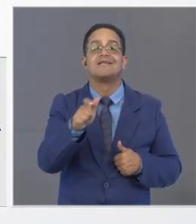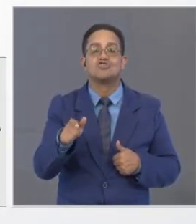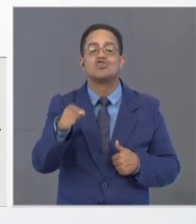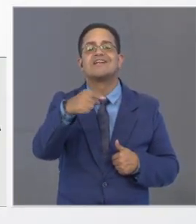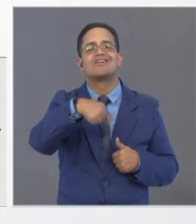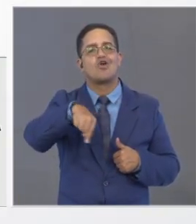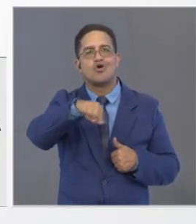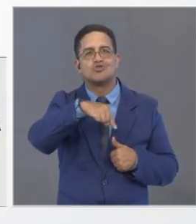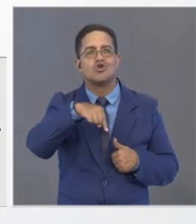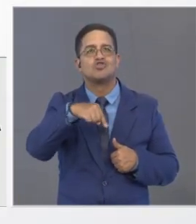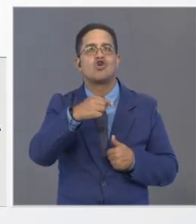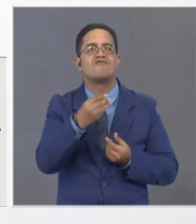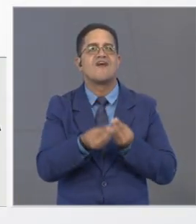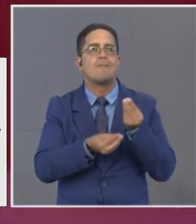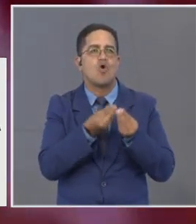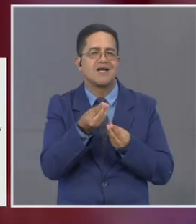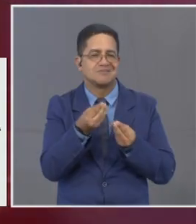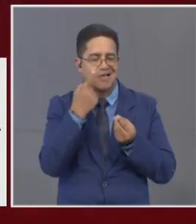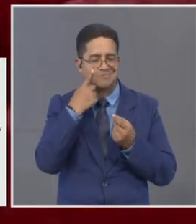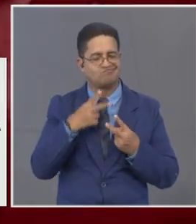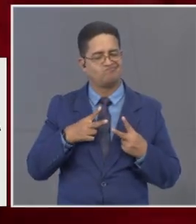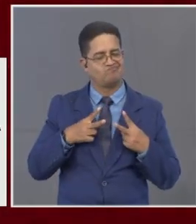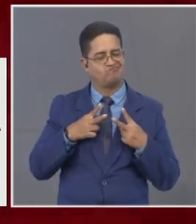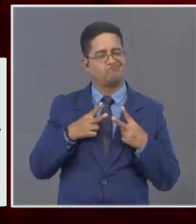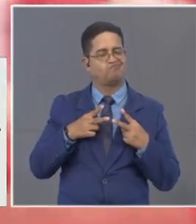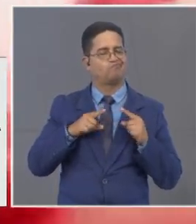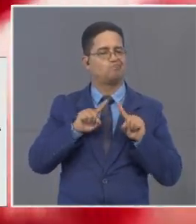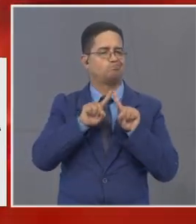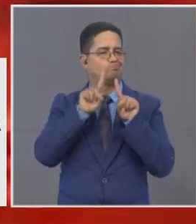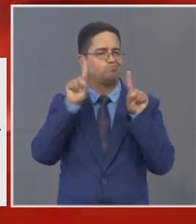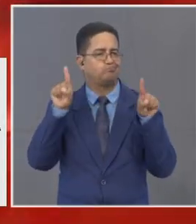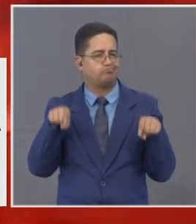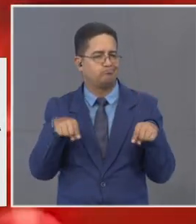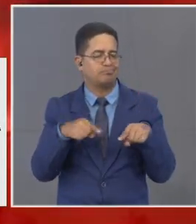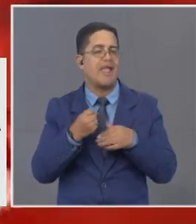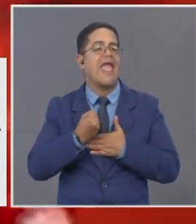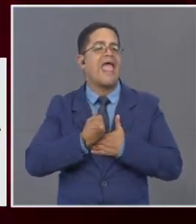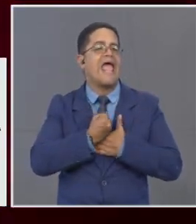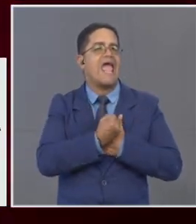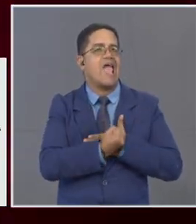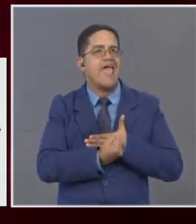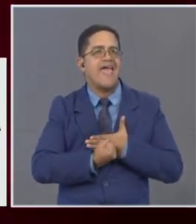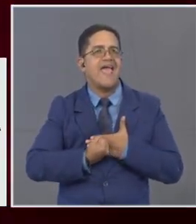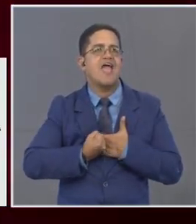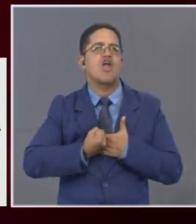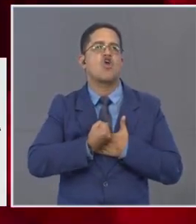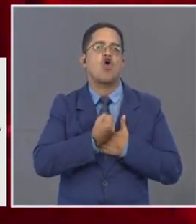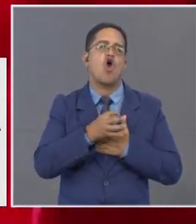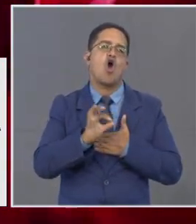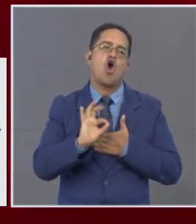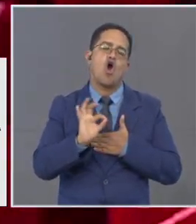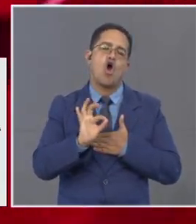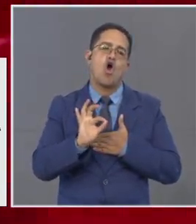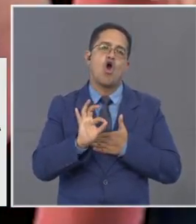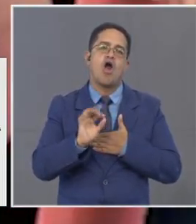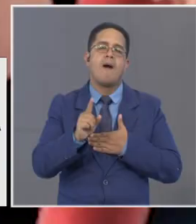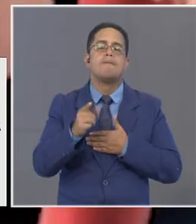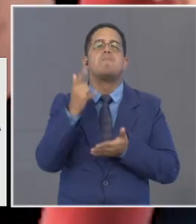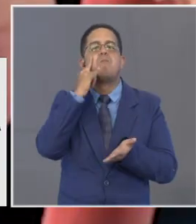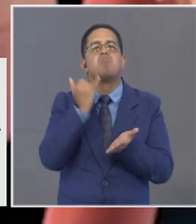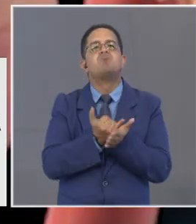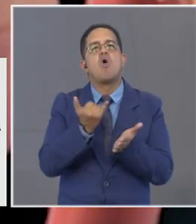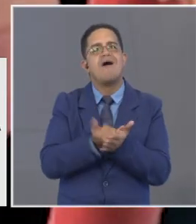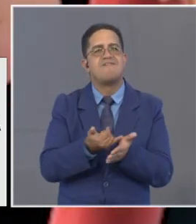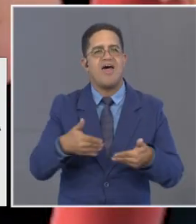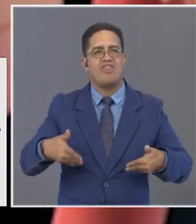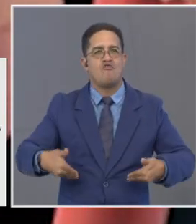muy probablemente algún estudio de imagen, puede ser ecocardiografía, puede ser eco posesfuerzo, pero este paciente va